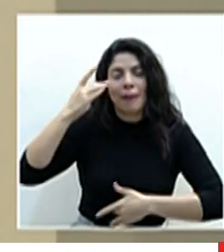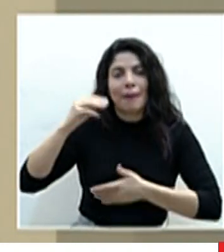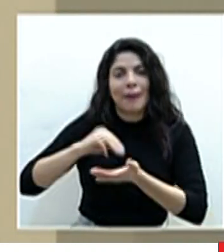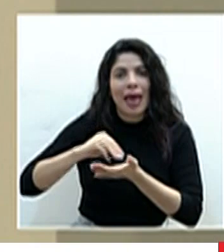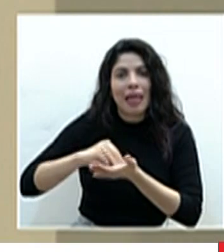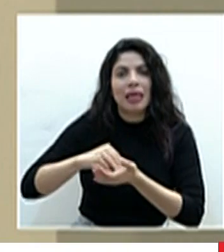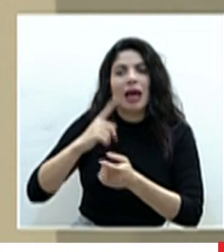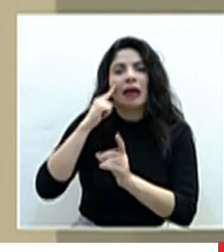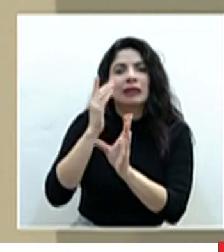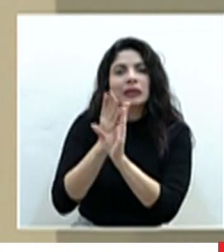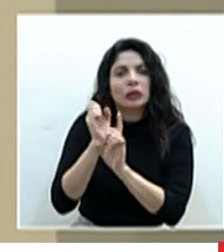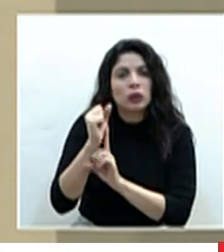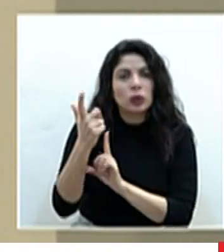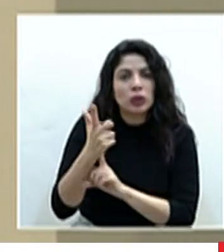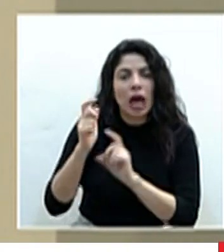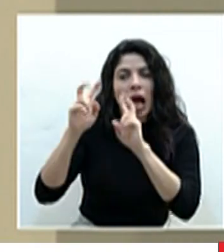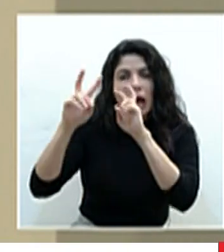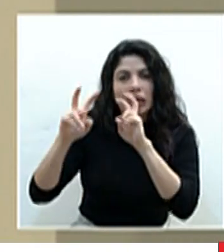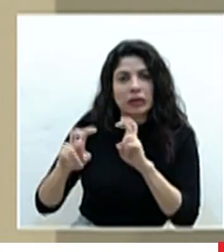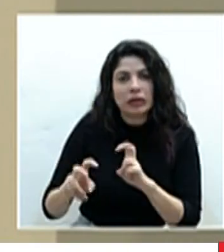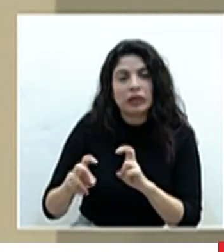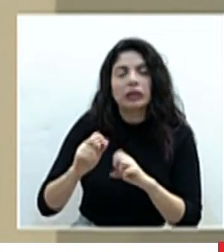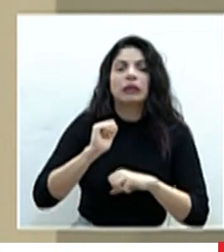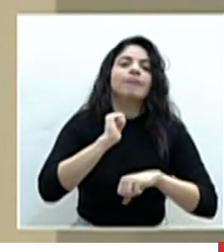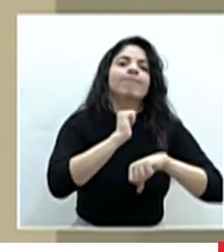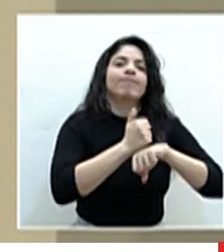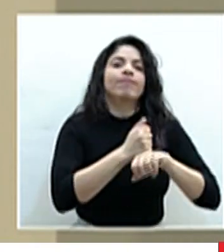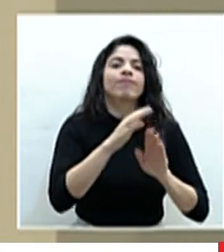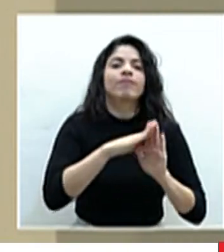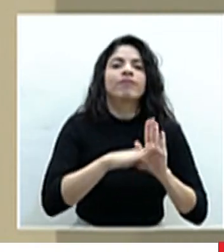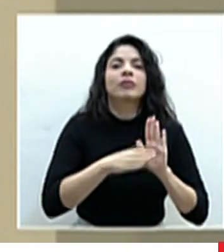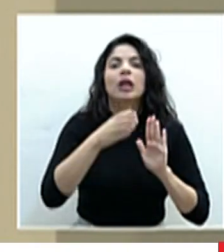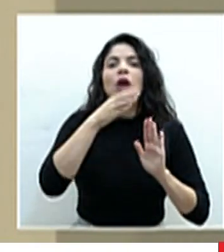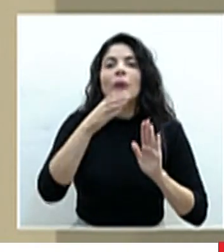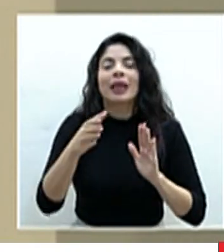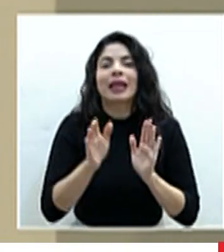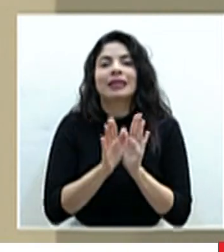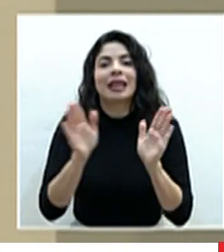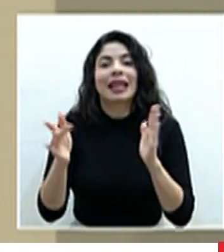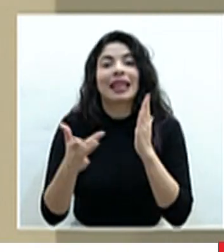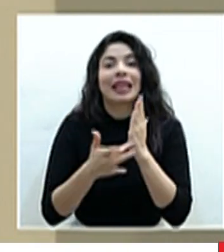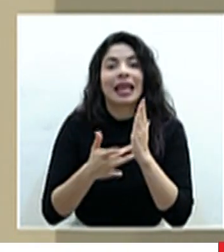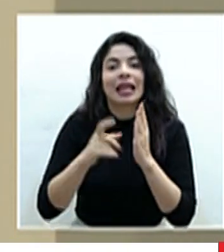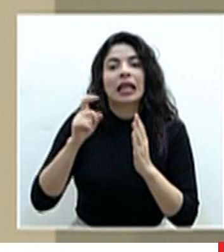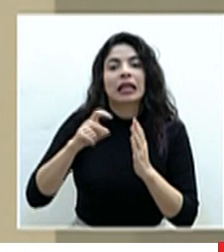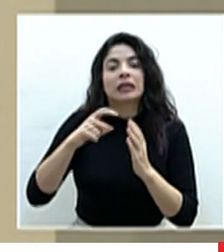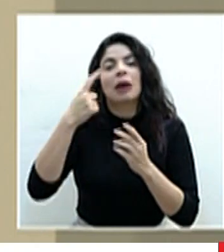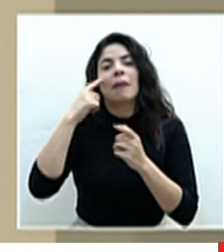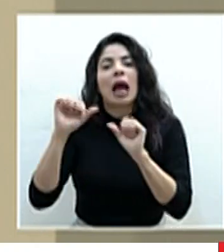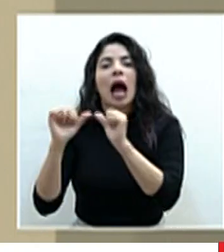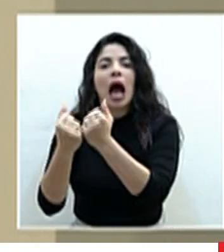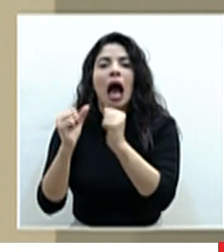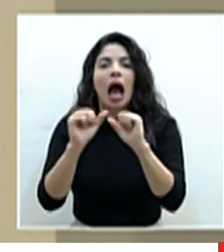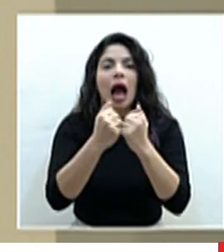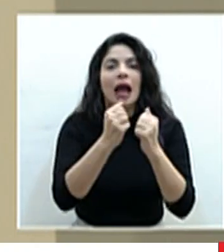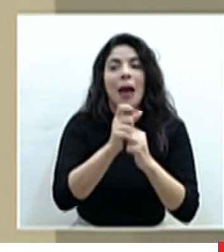psicosocial inicial, establecer los estándares y recomendaciones técnicas requeridas para la distinta área de clasificación de los pacientes